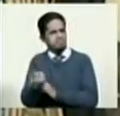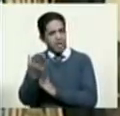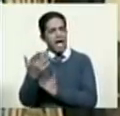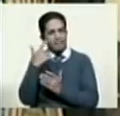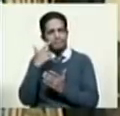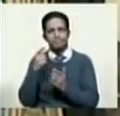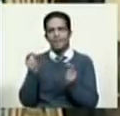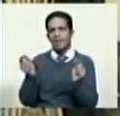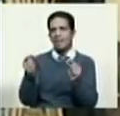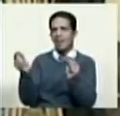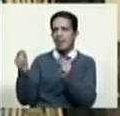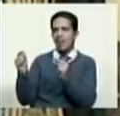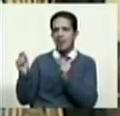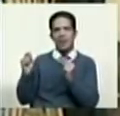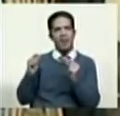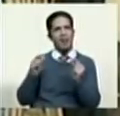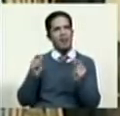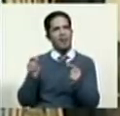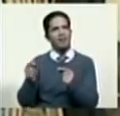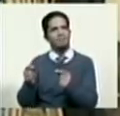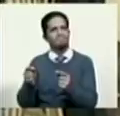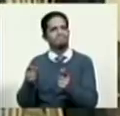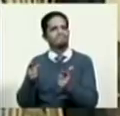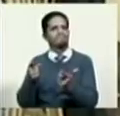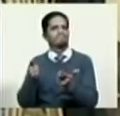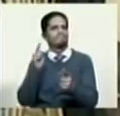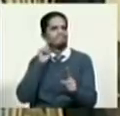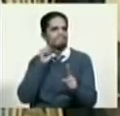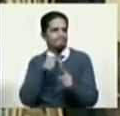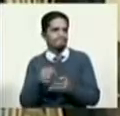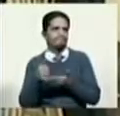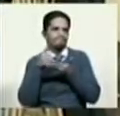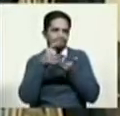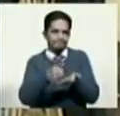diplomática por el diálogo y la paz en Venezuela.